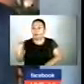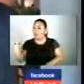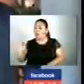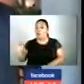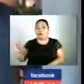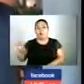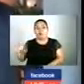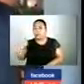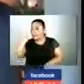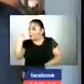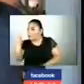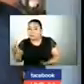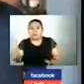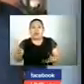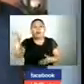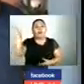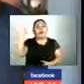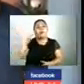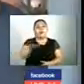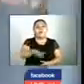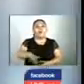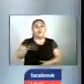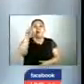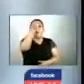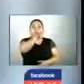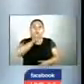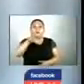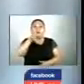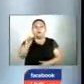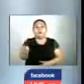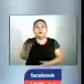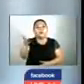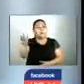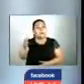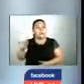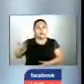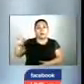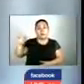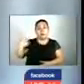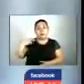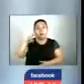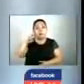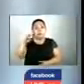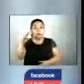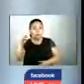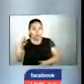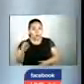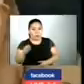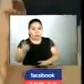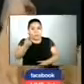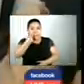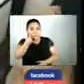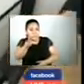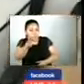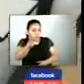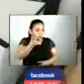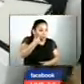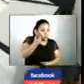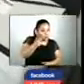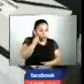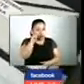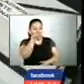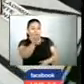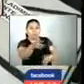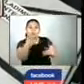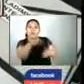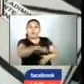reportados como desaparecidos en Nuevo Lourdes de la Libertad a finales del año pasado. Los investigadores localizaron sus restos en el